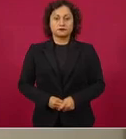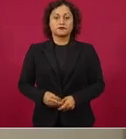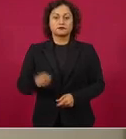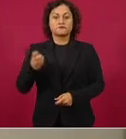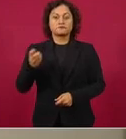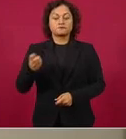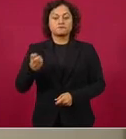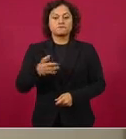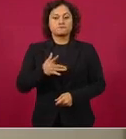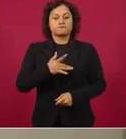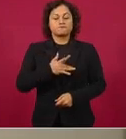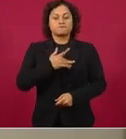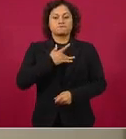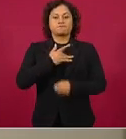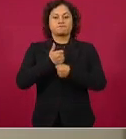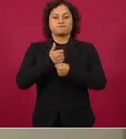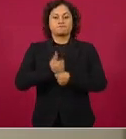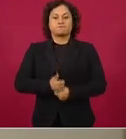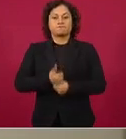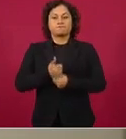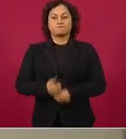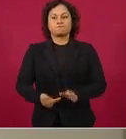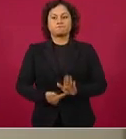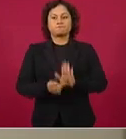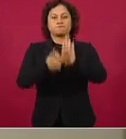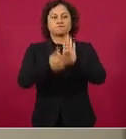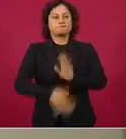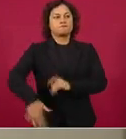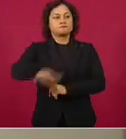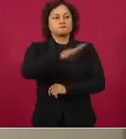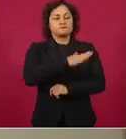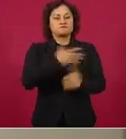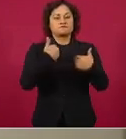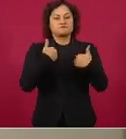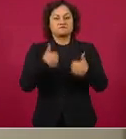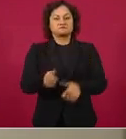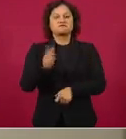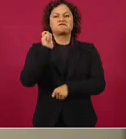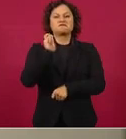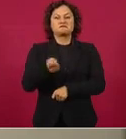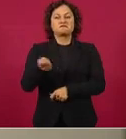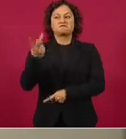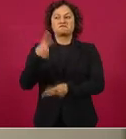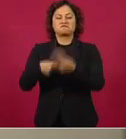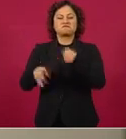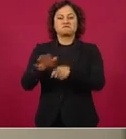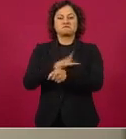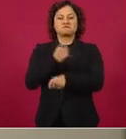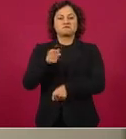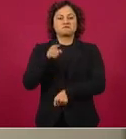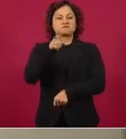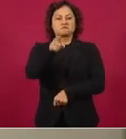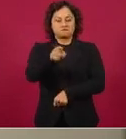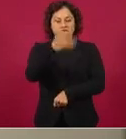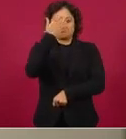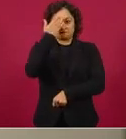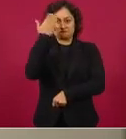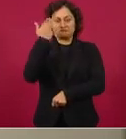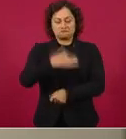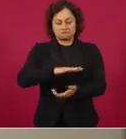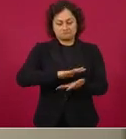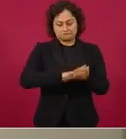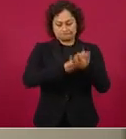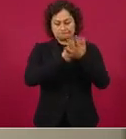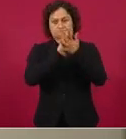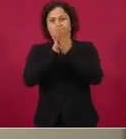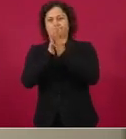al resto. El origen de todo esto es la confianza de creer que puede cambiar este mundo poco a poco. Por